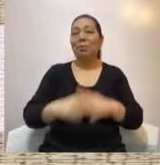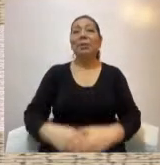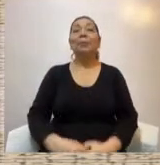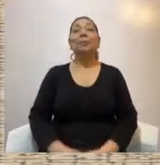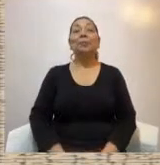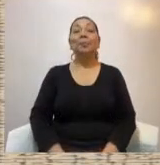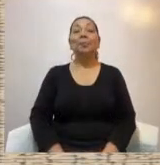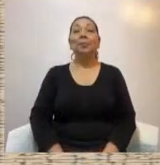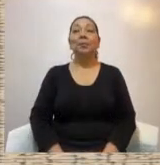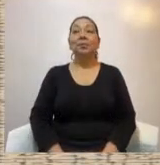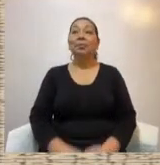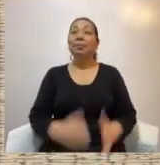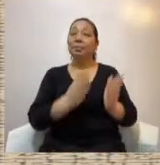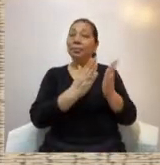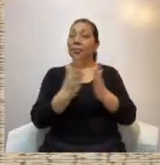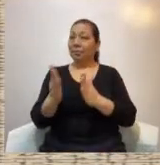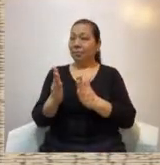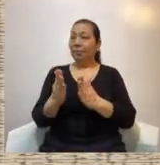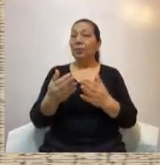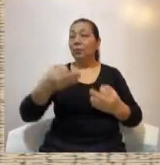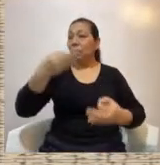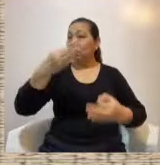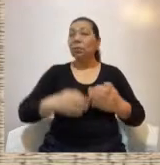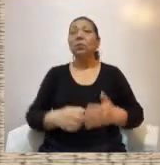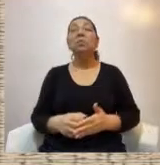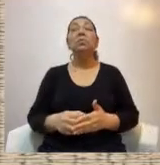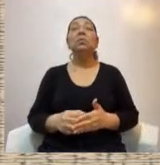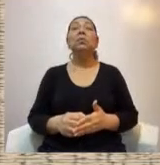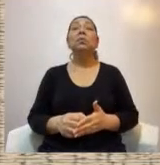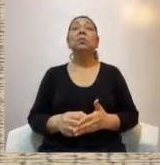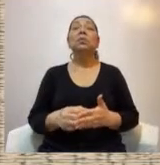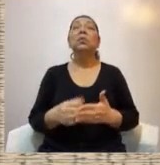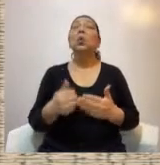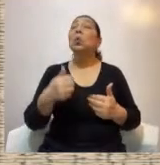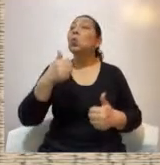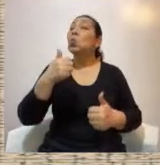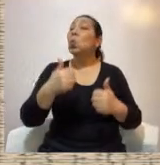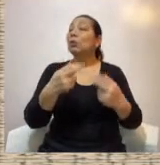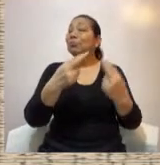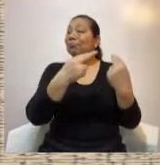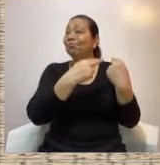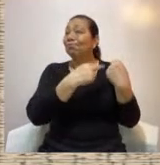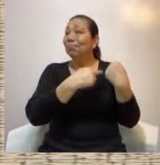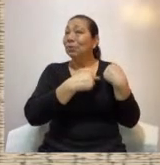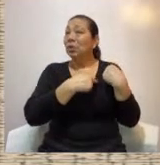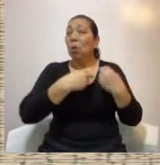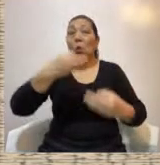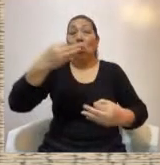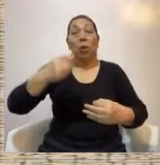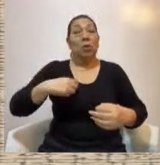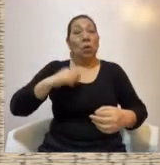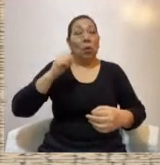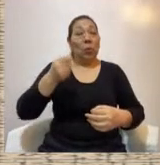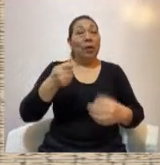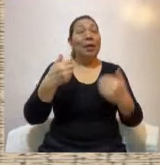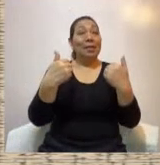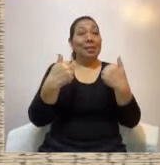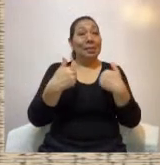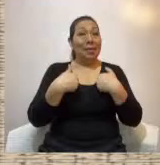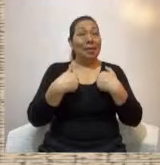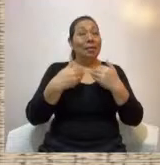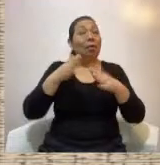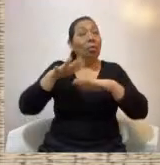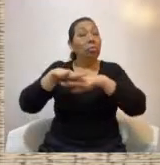A partir de esa sentencia, entonces, ¿Cuál es la obligación de los jueces y jueces